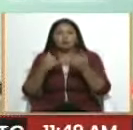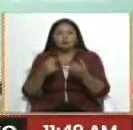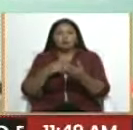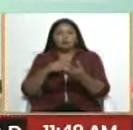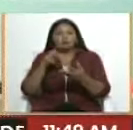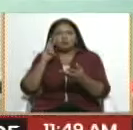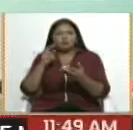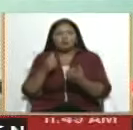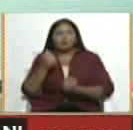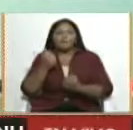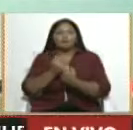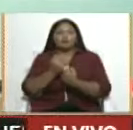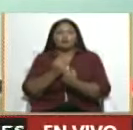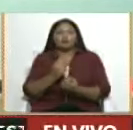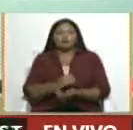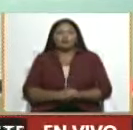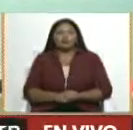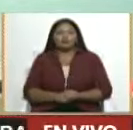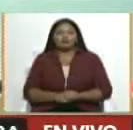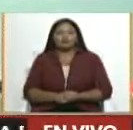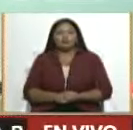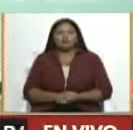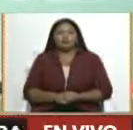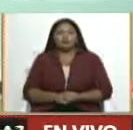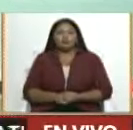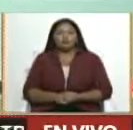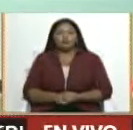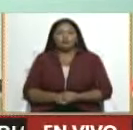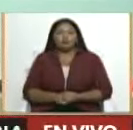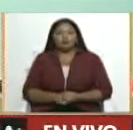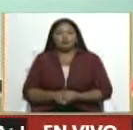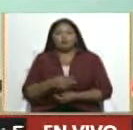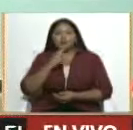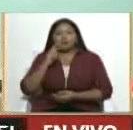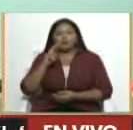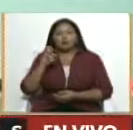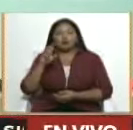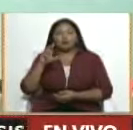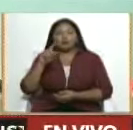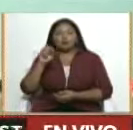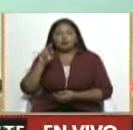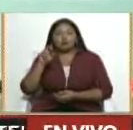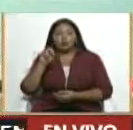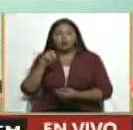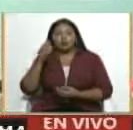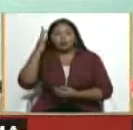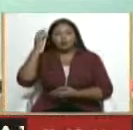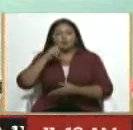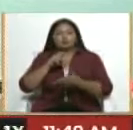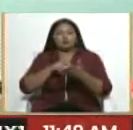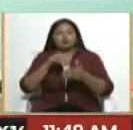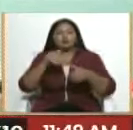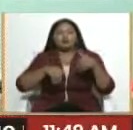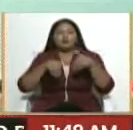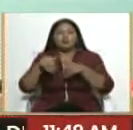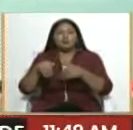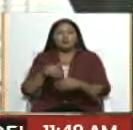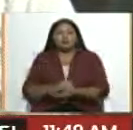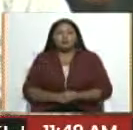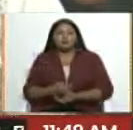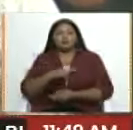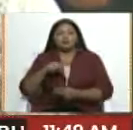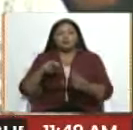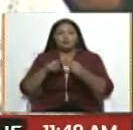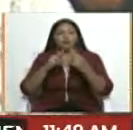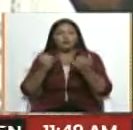están apoyando. En nombre de los rectores y rectoras del Consejo Nacional Electoral, nos encontramos en